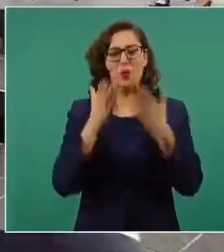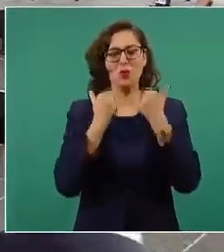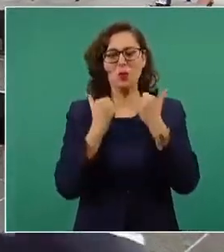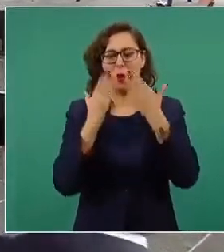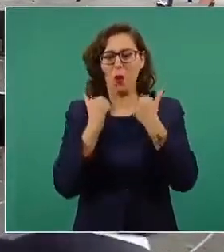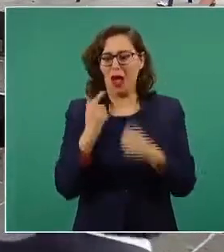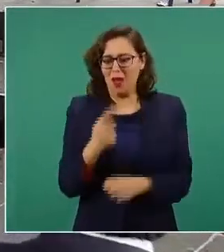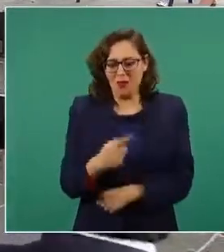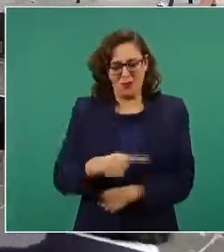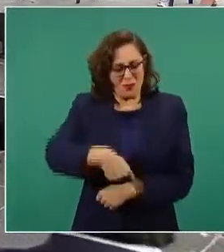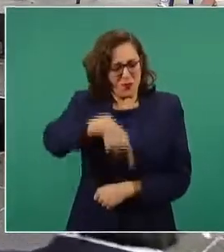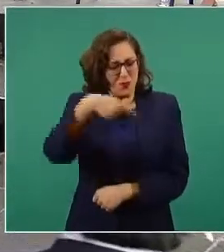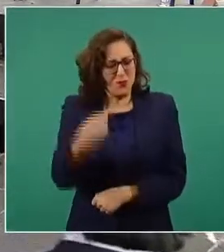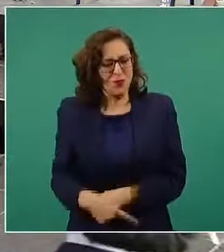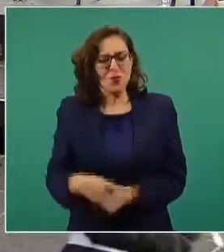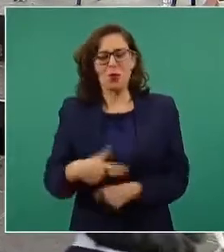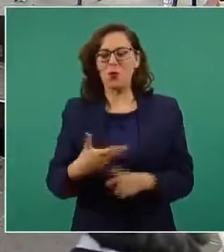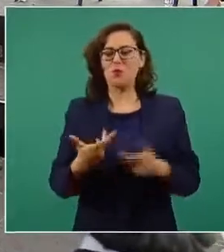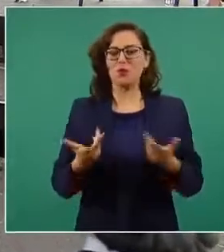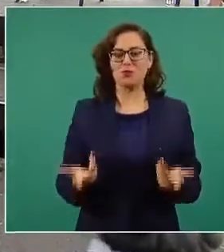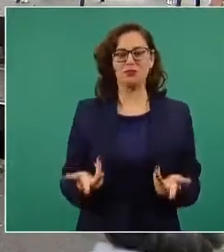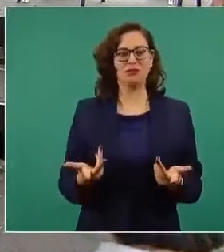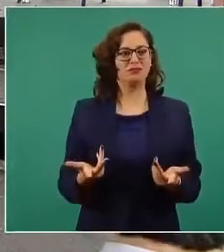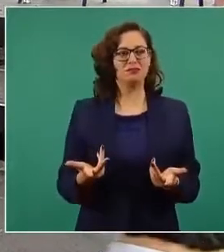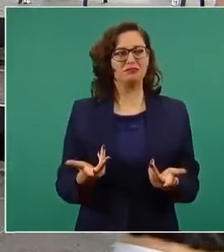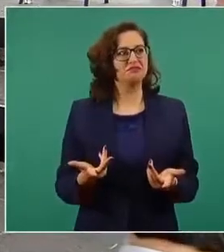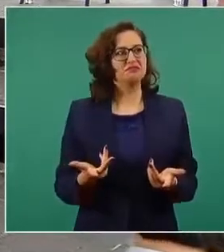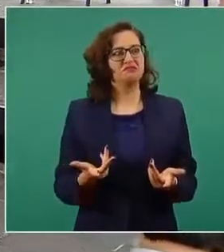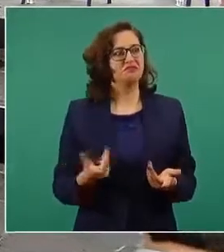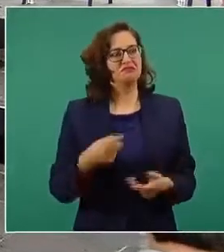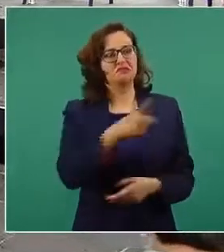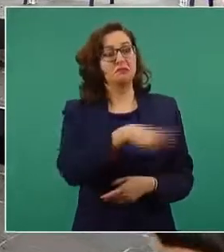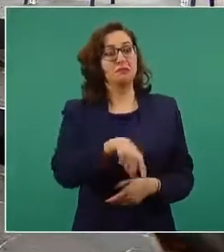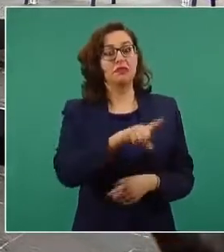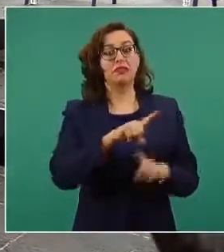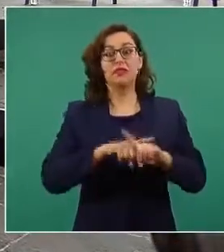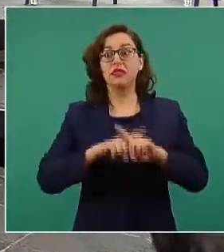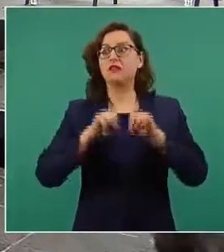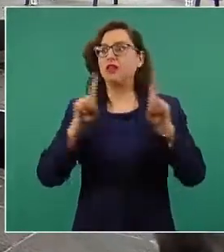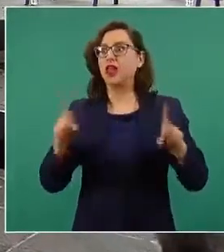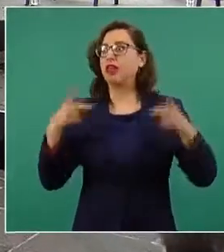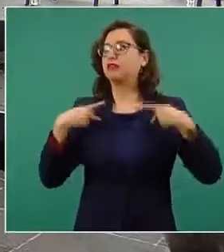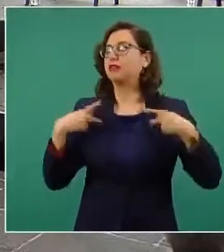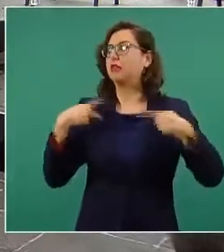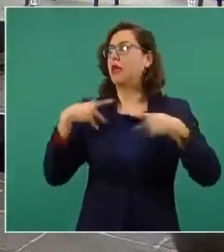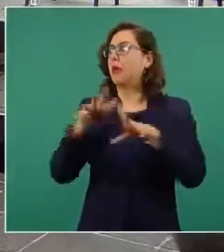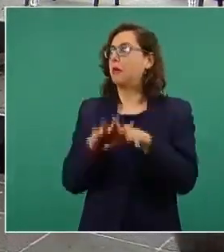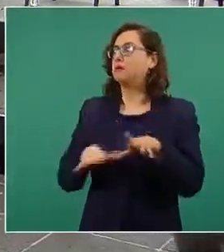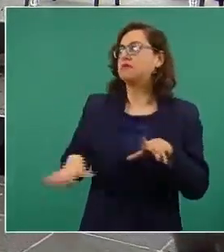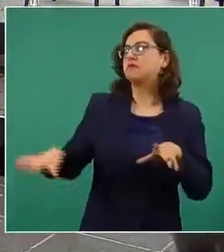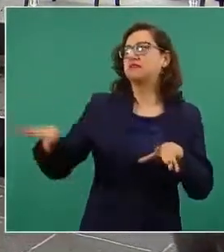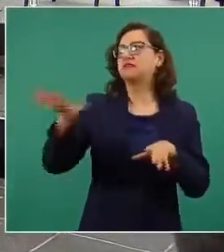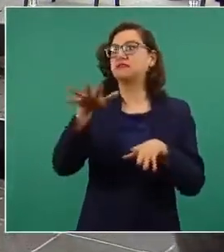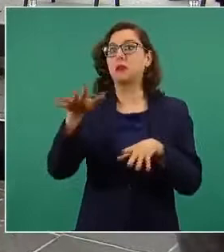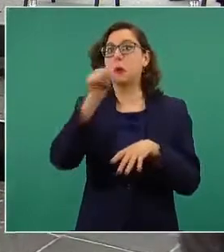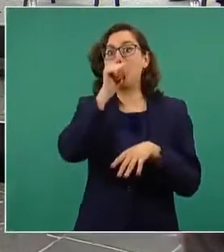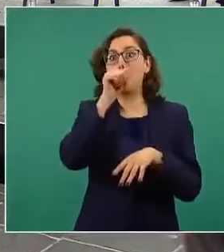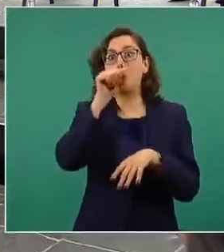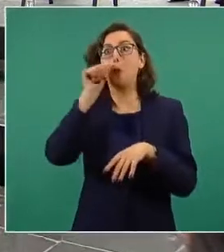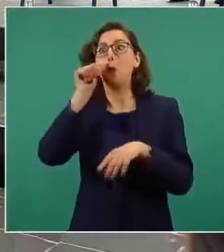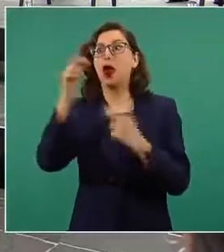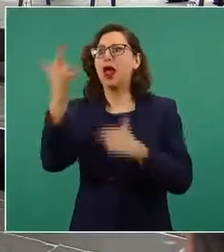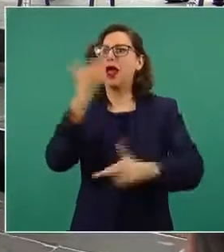capitalinos ante el regreso triunfal de Juárez en junio de 1867